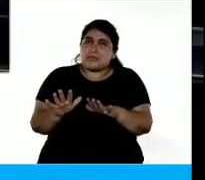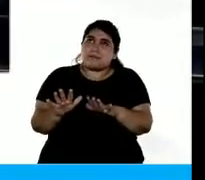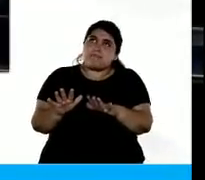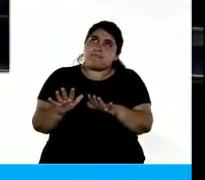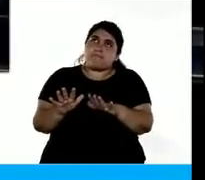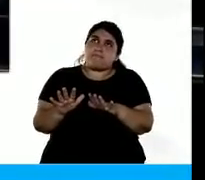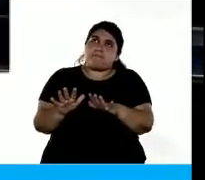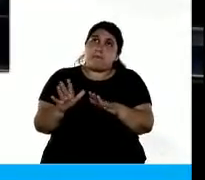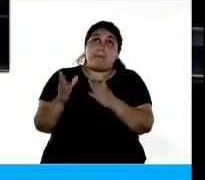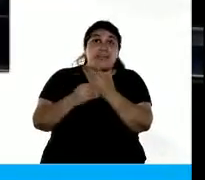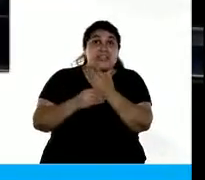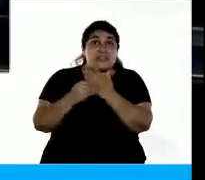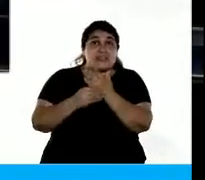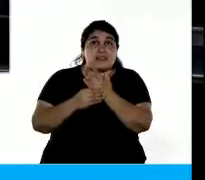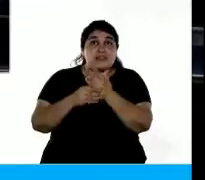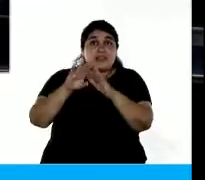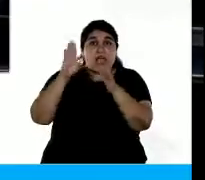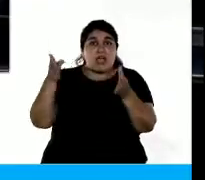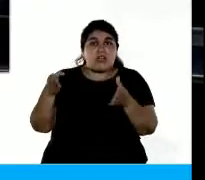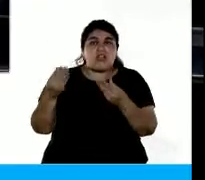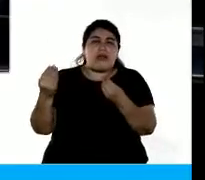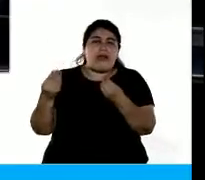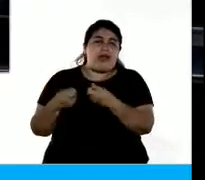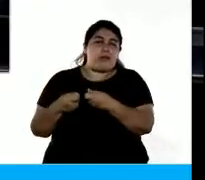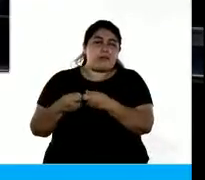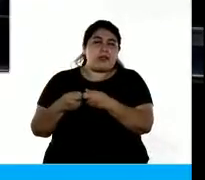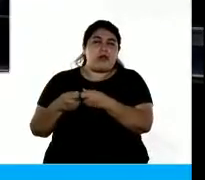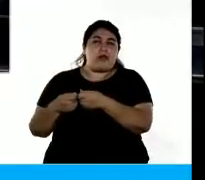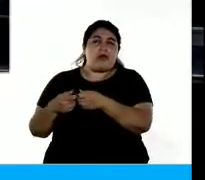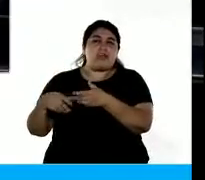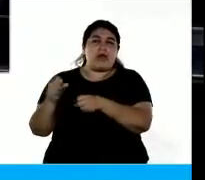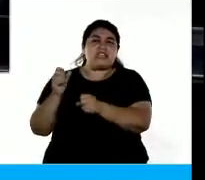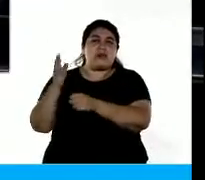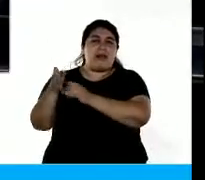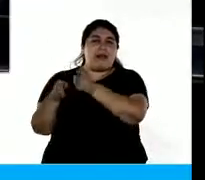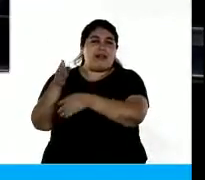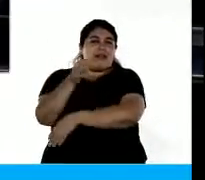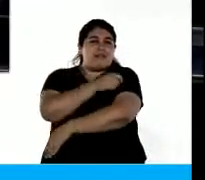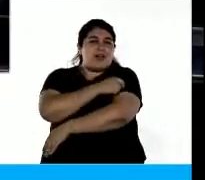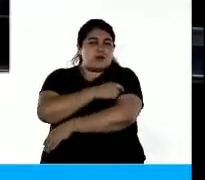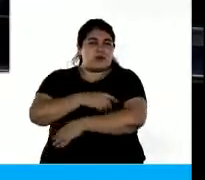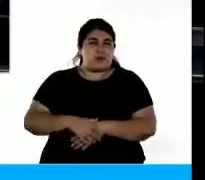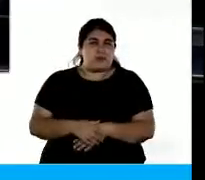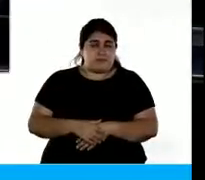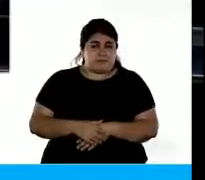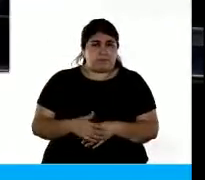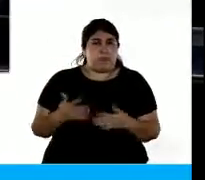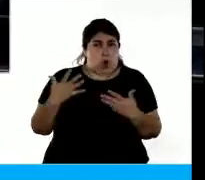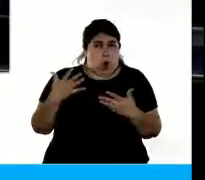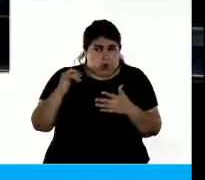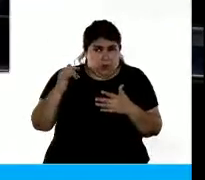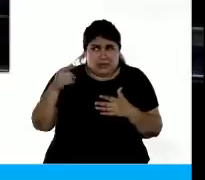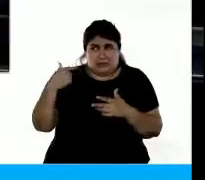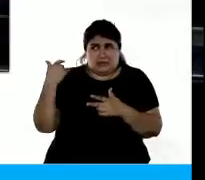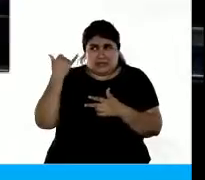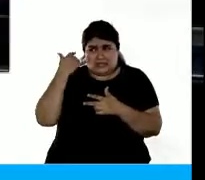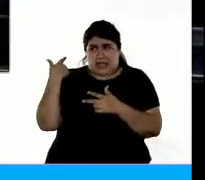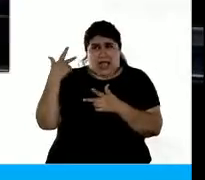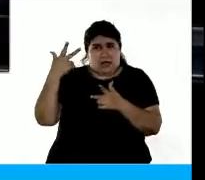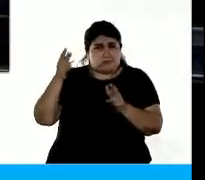ministerio para llevar a los amigos del poder a vacunarse bueno claramente aquí se dijo que fue un error